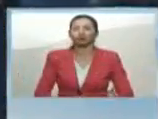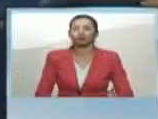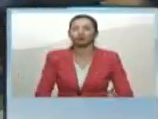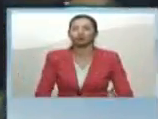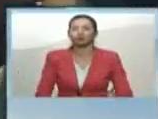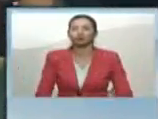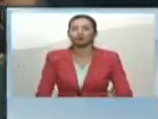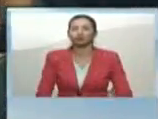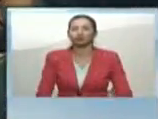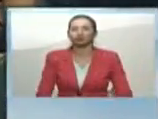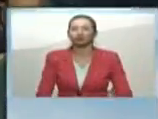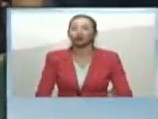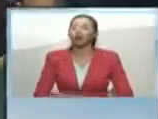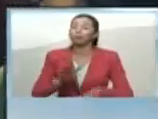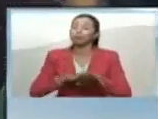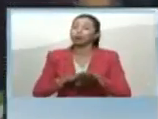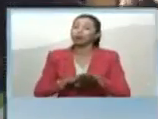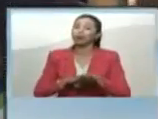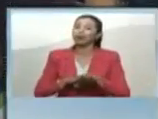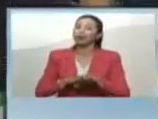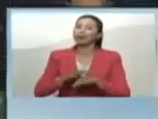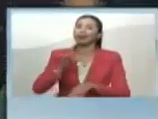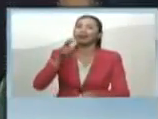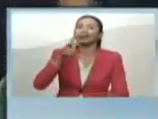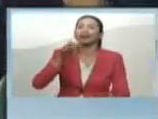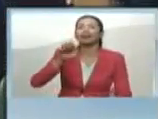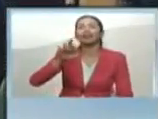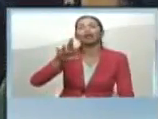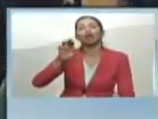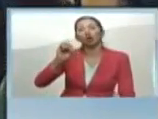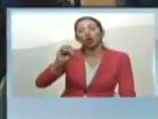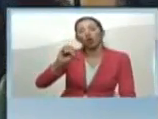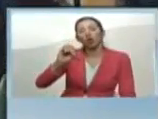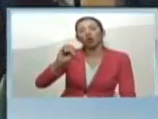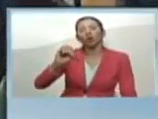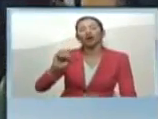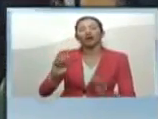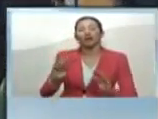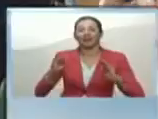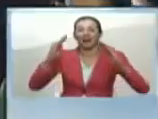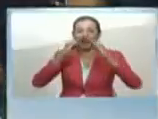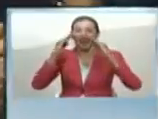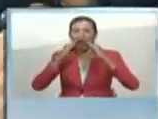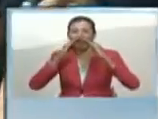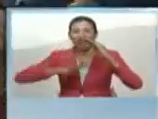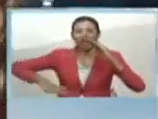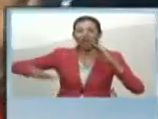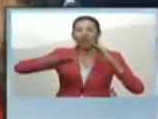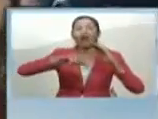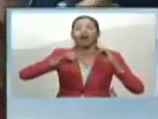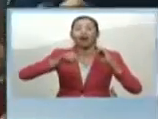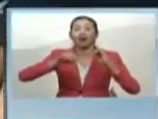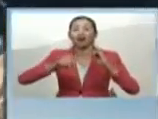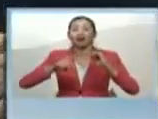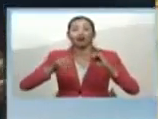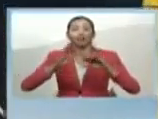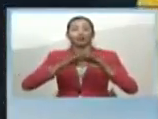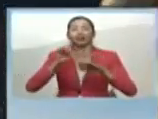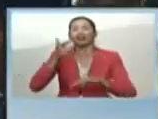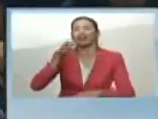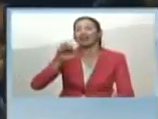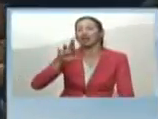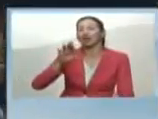Esto es porque las aerogranjas le dan la oportunidad al abuelo estar allí, porque las aerogranjas